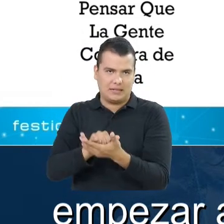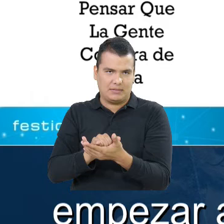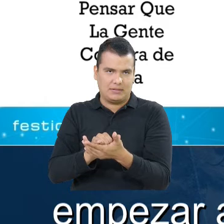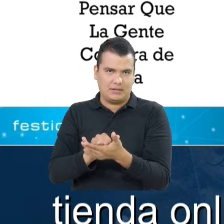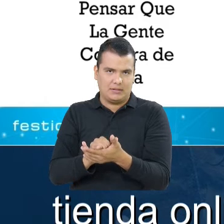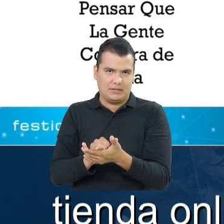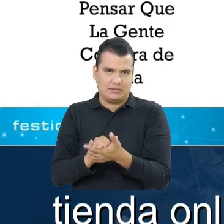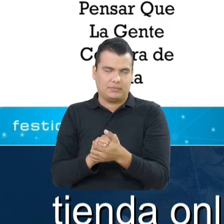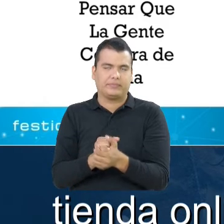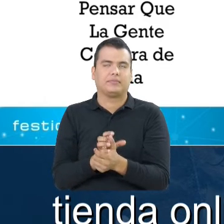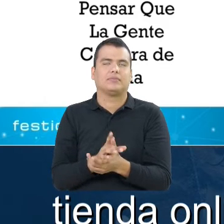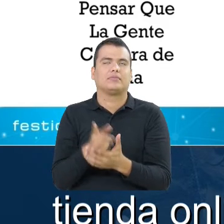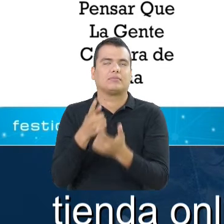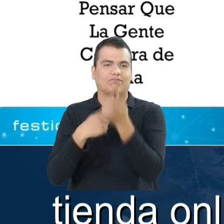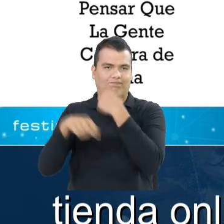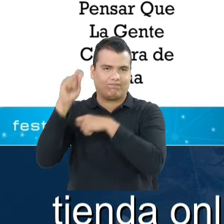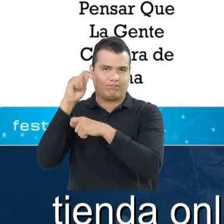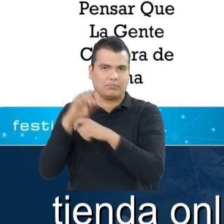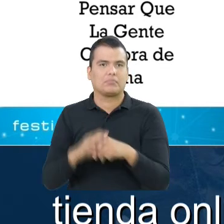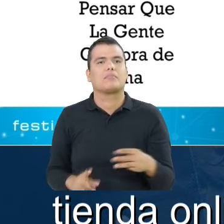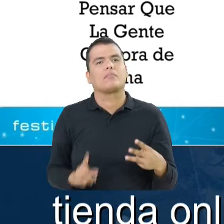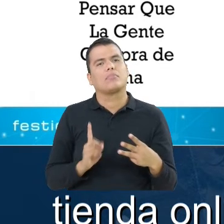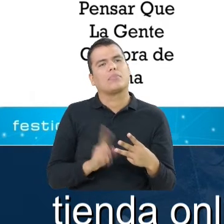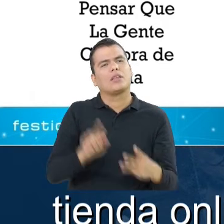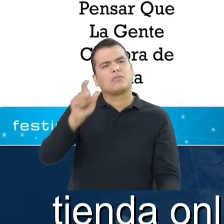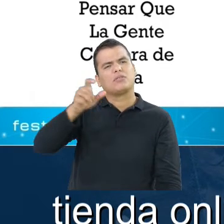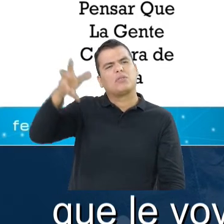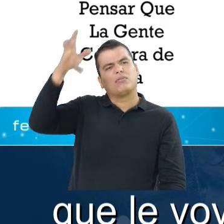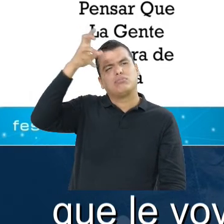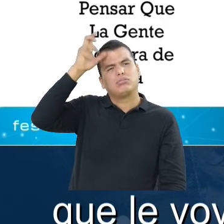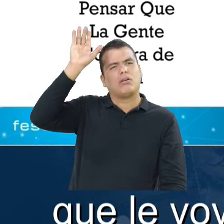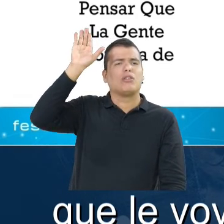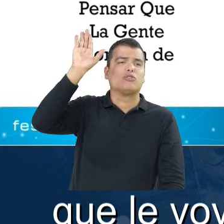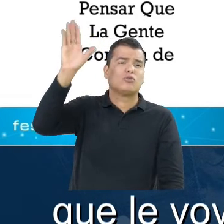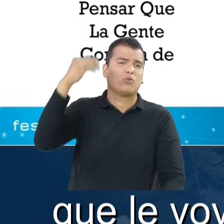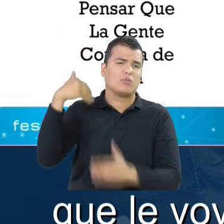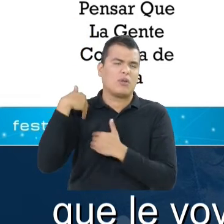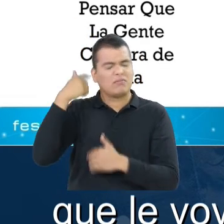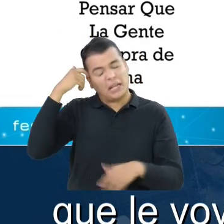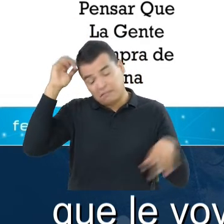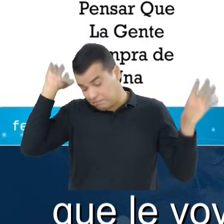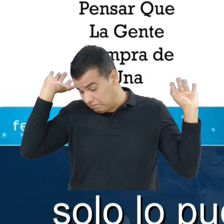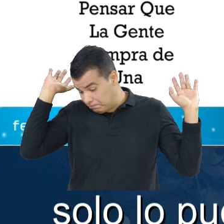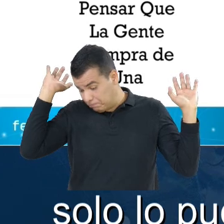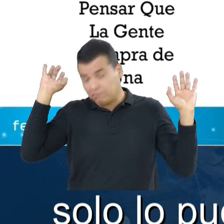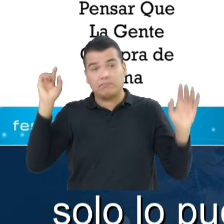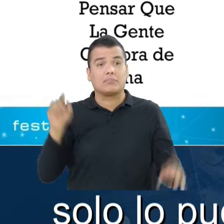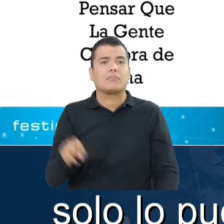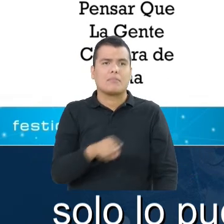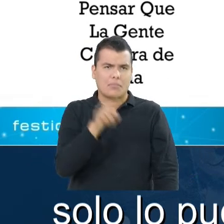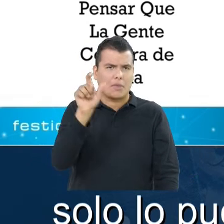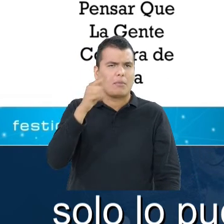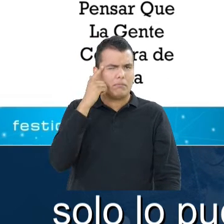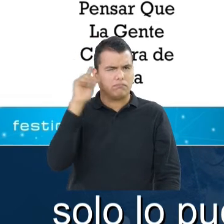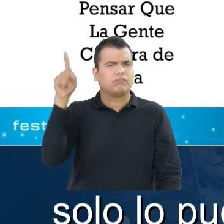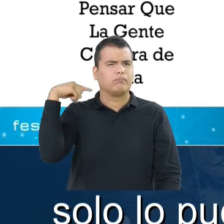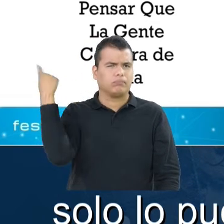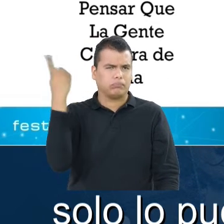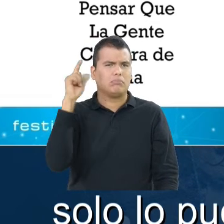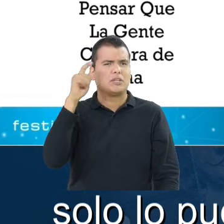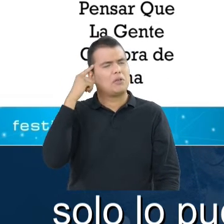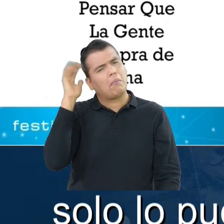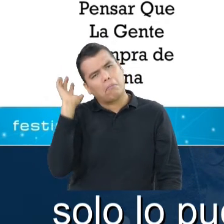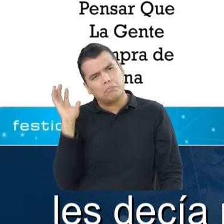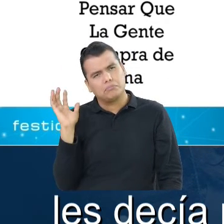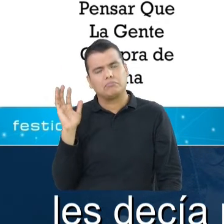tercero, pensar que solo lo puede hacer un experto, lo que les decía. Muchas personas aún piensan, y está bien, no pasa nada, que